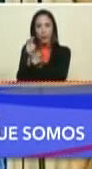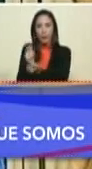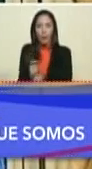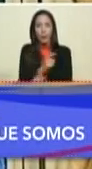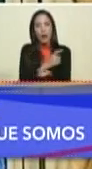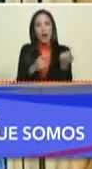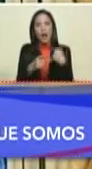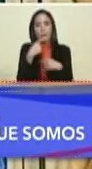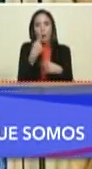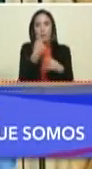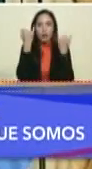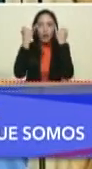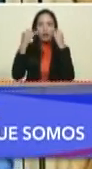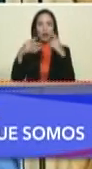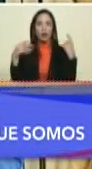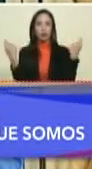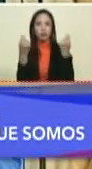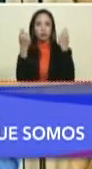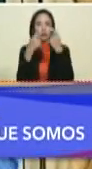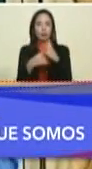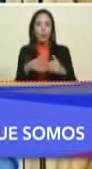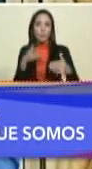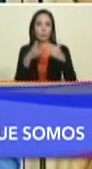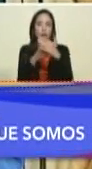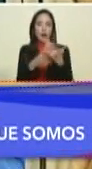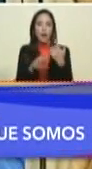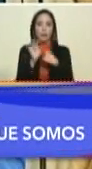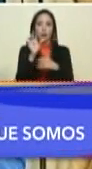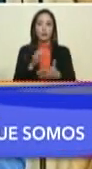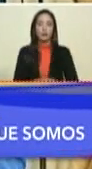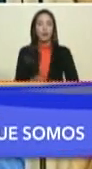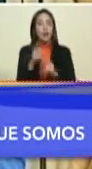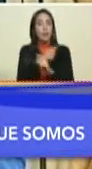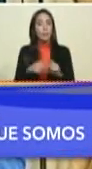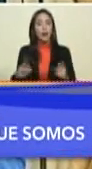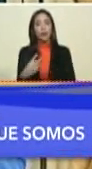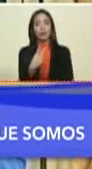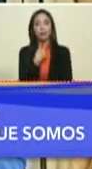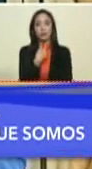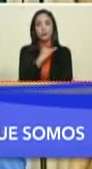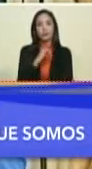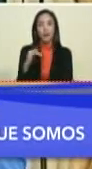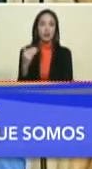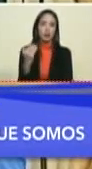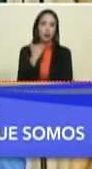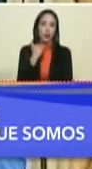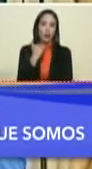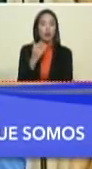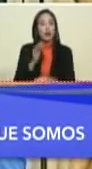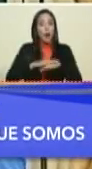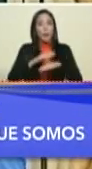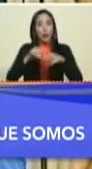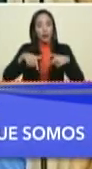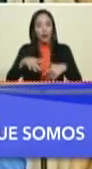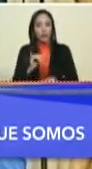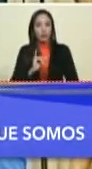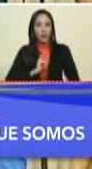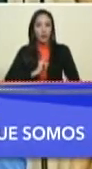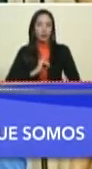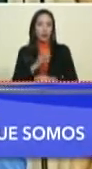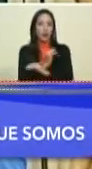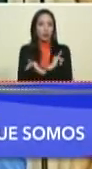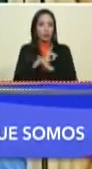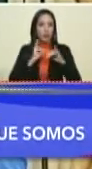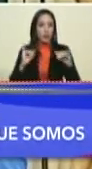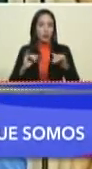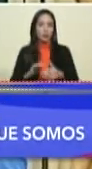de intervención al país, a Venezuela. Pero le salió el tiro por la culata, porque los venezolanos tenemos dignidad. Y yo